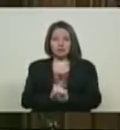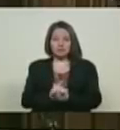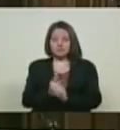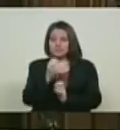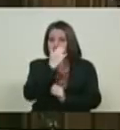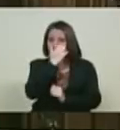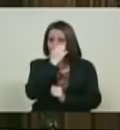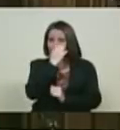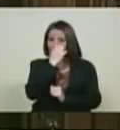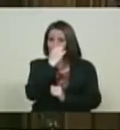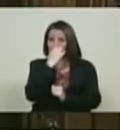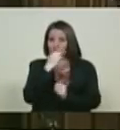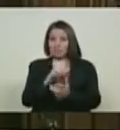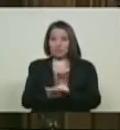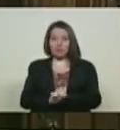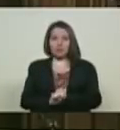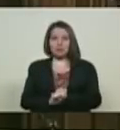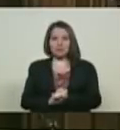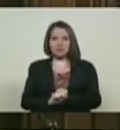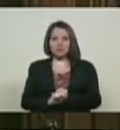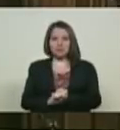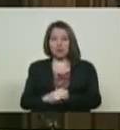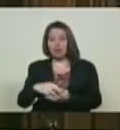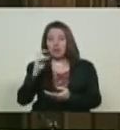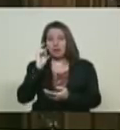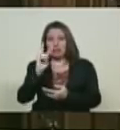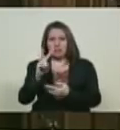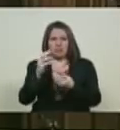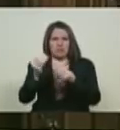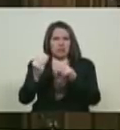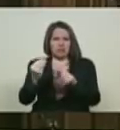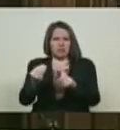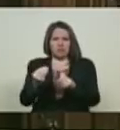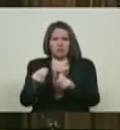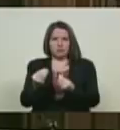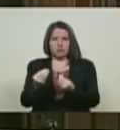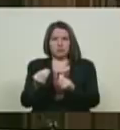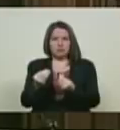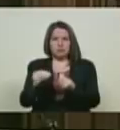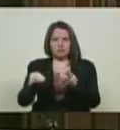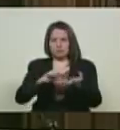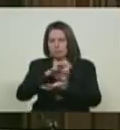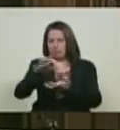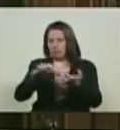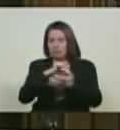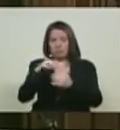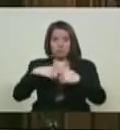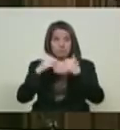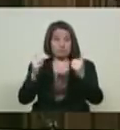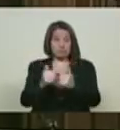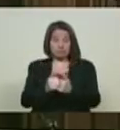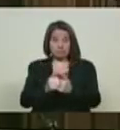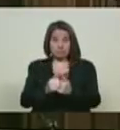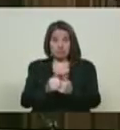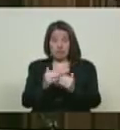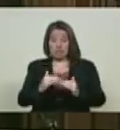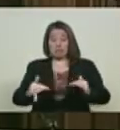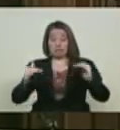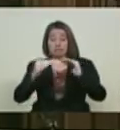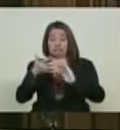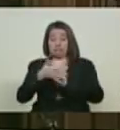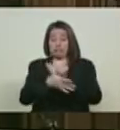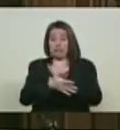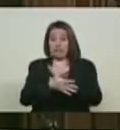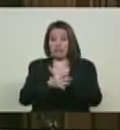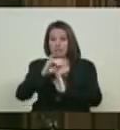Porque asumieron los planes, la visión violenta. Su máxima expresión, Julio Borges, que